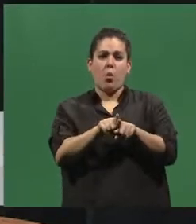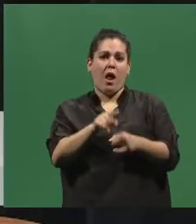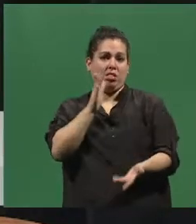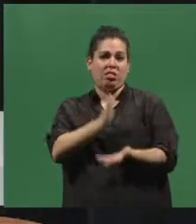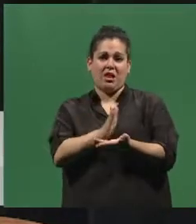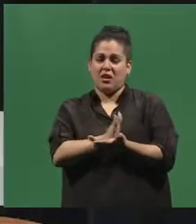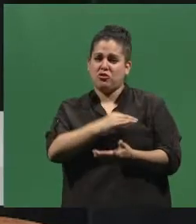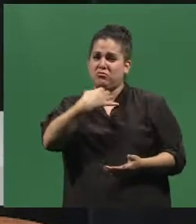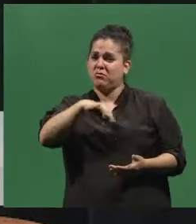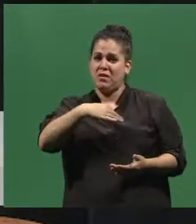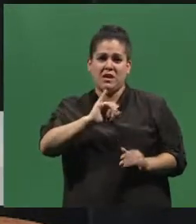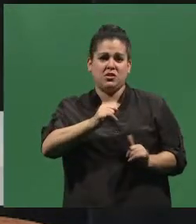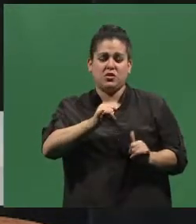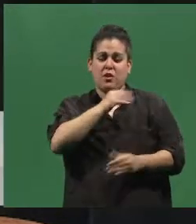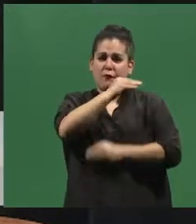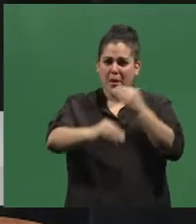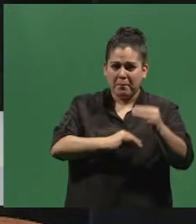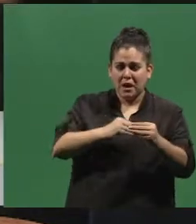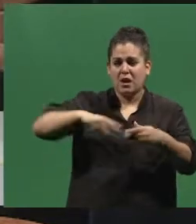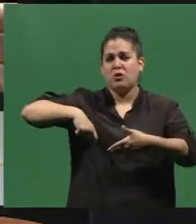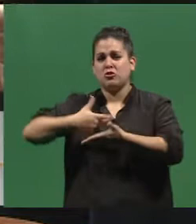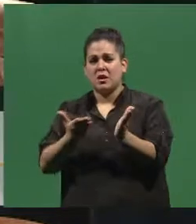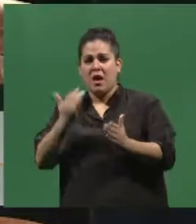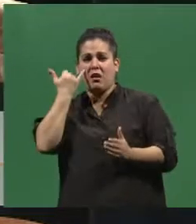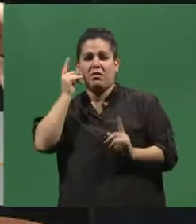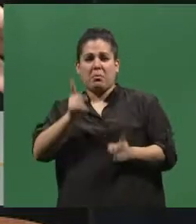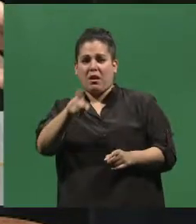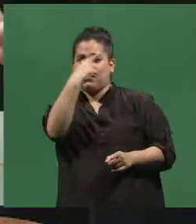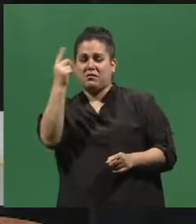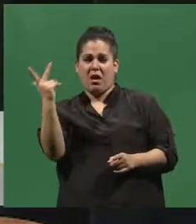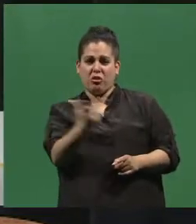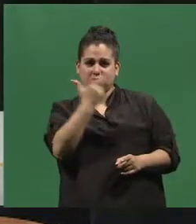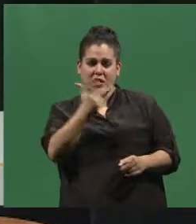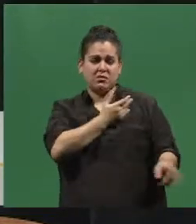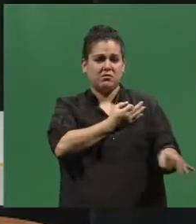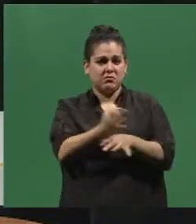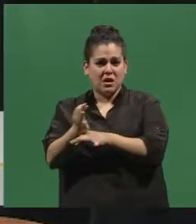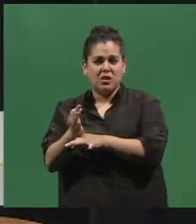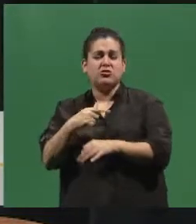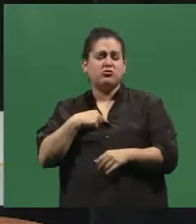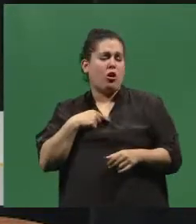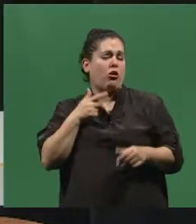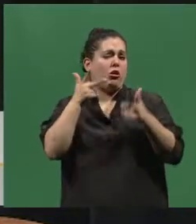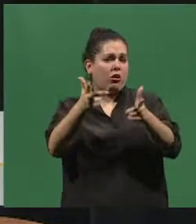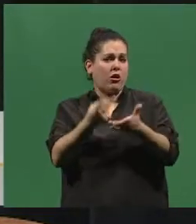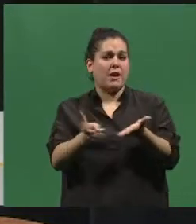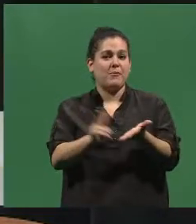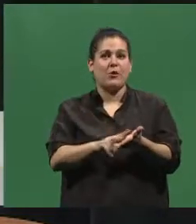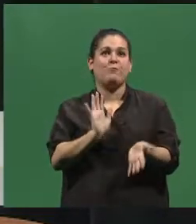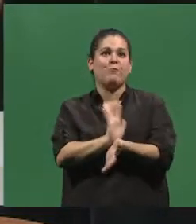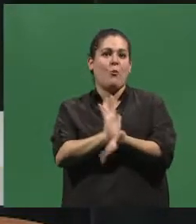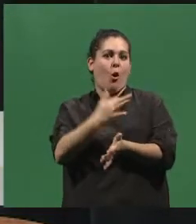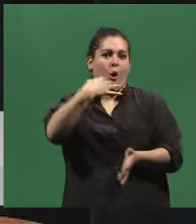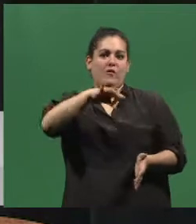derechos obliga en forma corresponsable a familia, sociedad civil y Estado. Y insisto en esto, digamos, porque el garante, digamos,